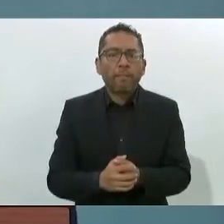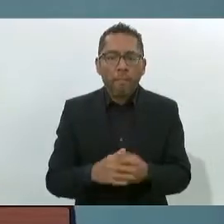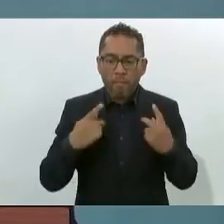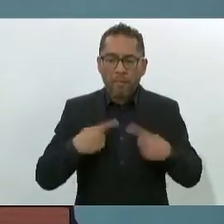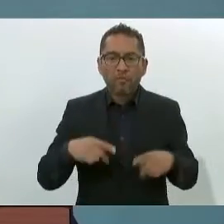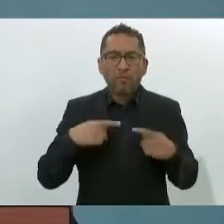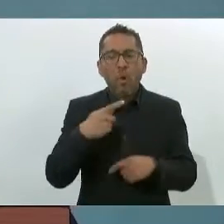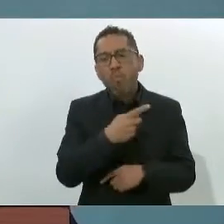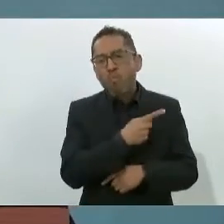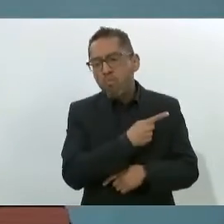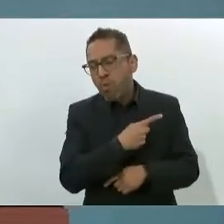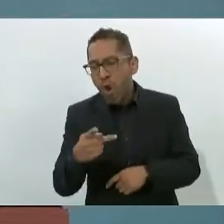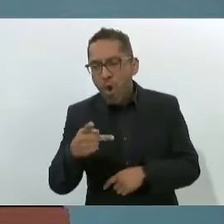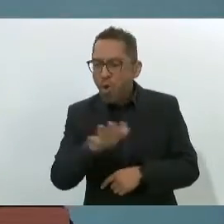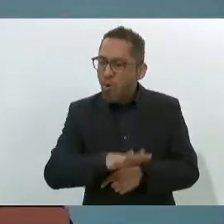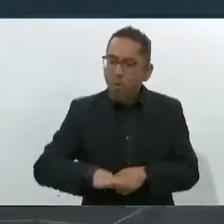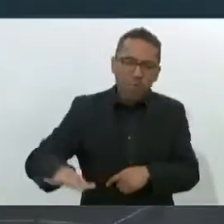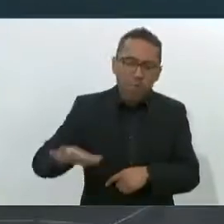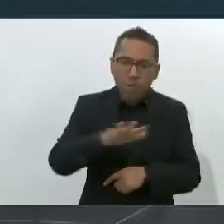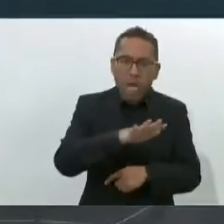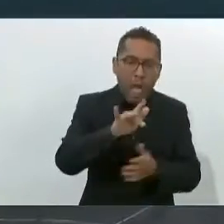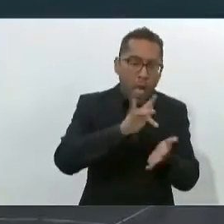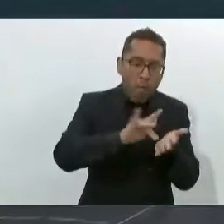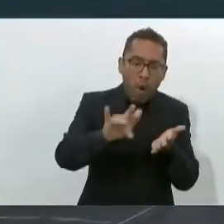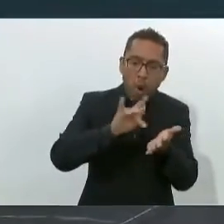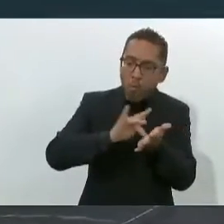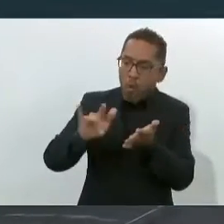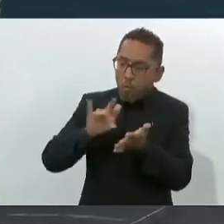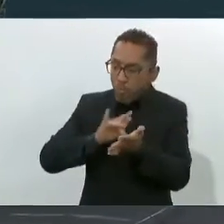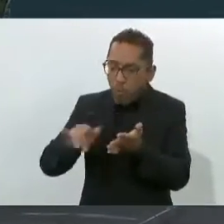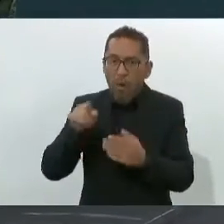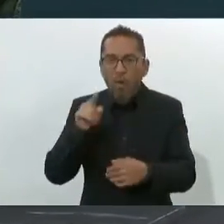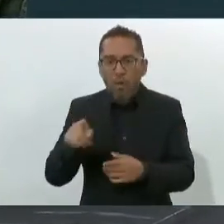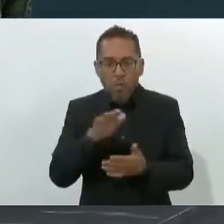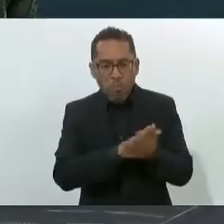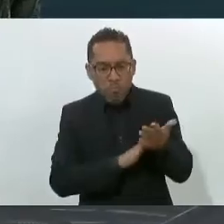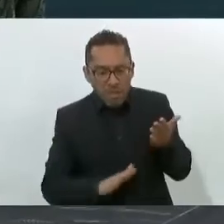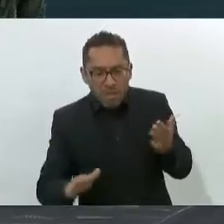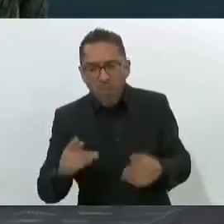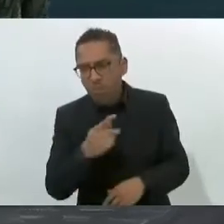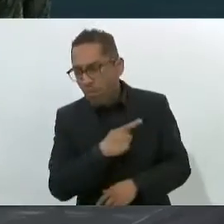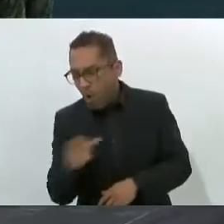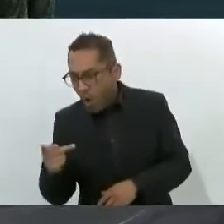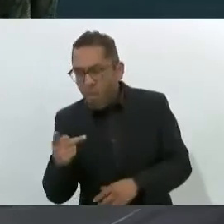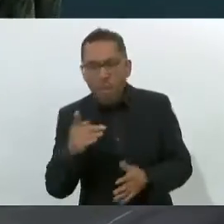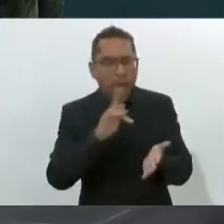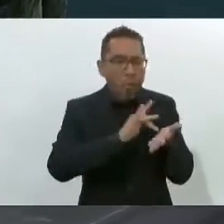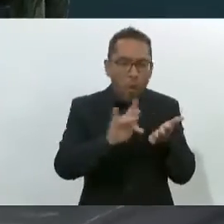abajo, apoyar a la gente humilde, a la gente pobre.